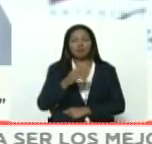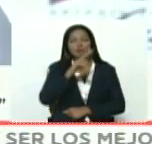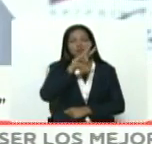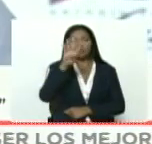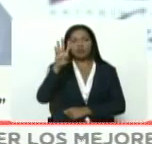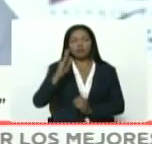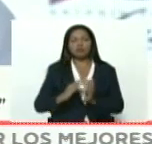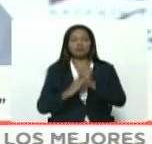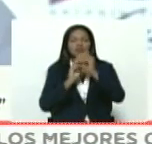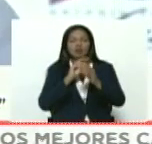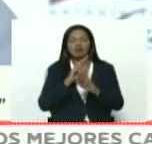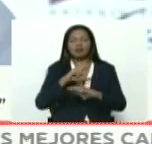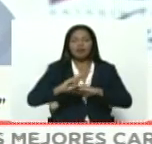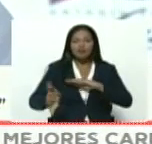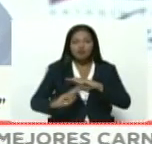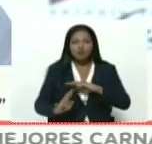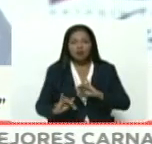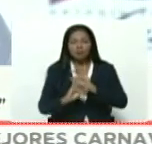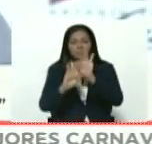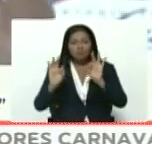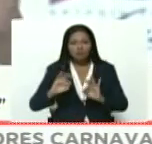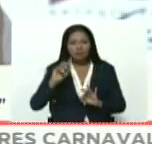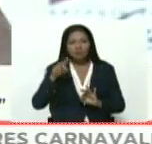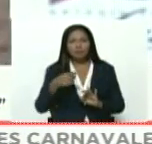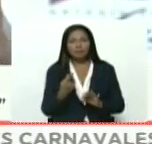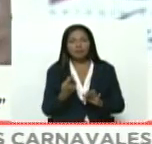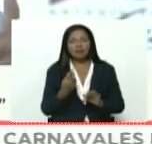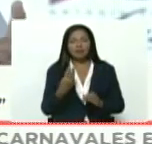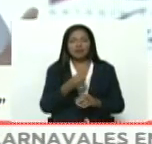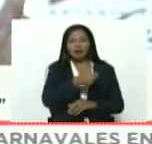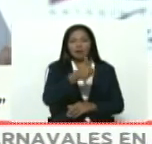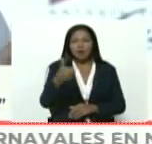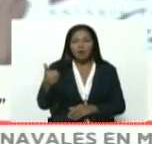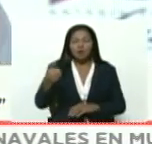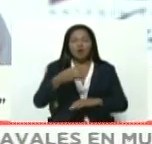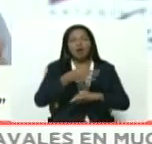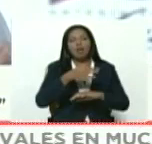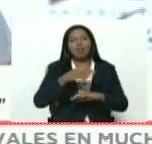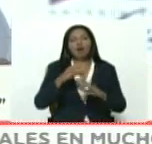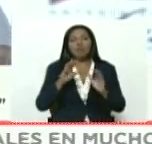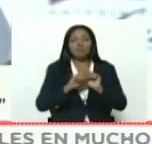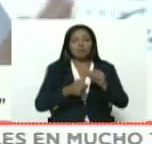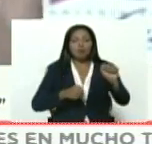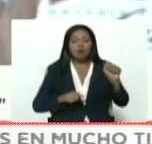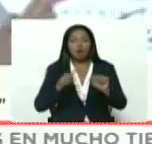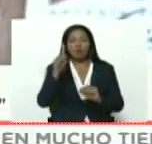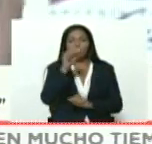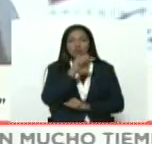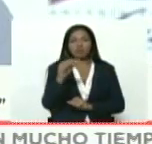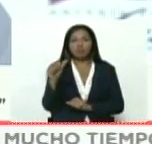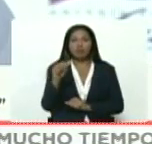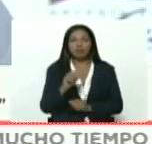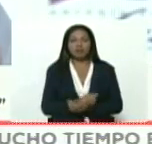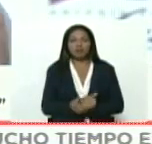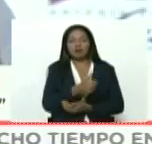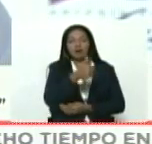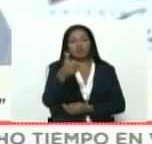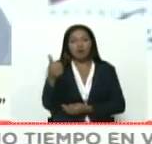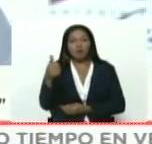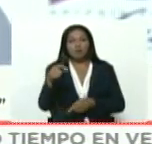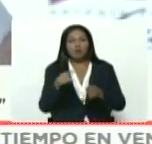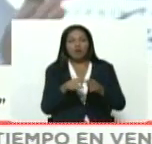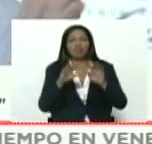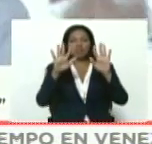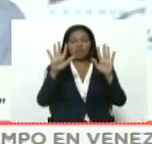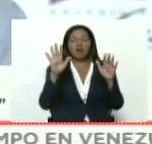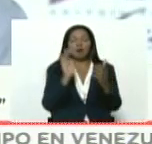direcciones regionales que tienen que generar condiciones para que en cada diplomado, es uno por semestre, por lo menos 10 compañeros internacionales